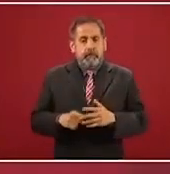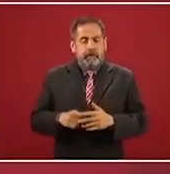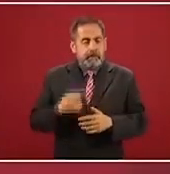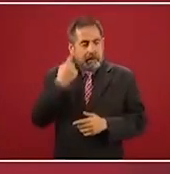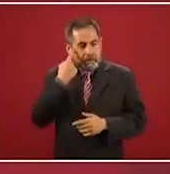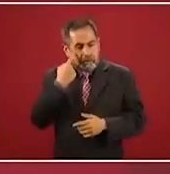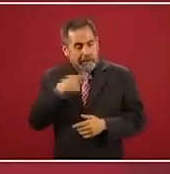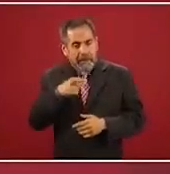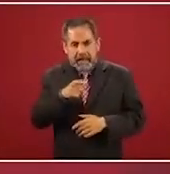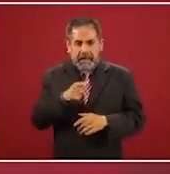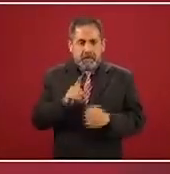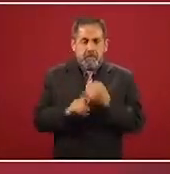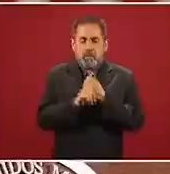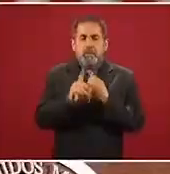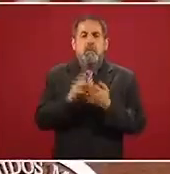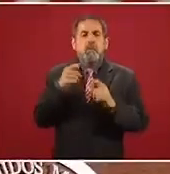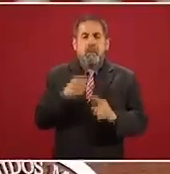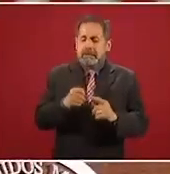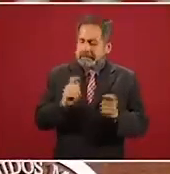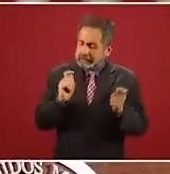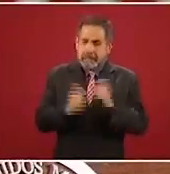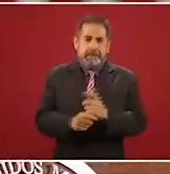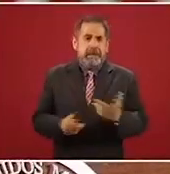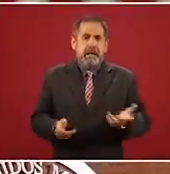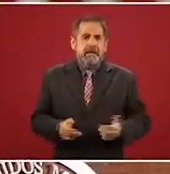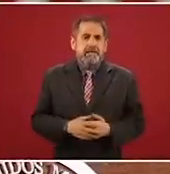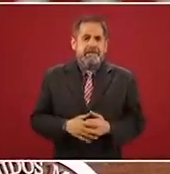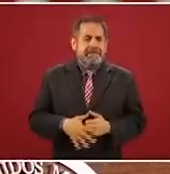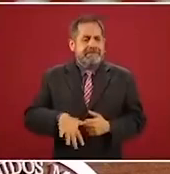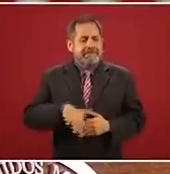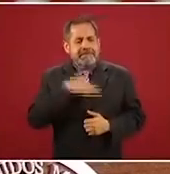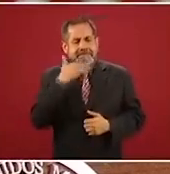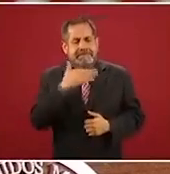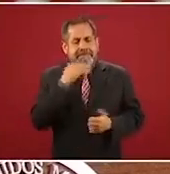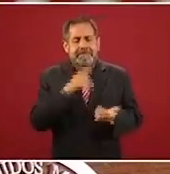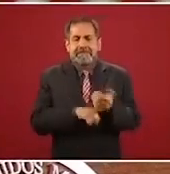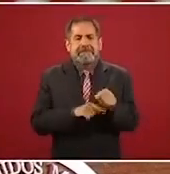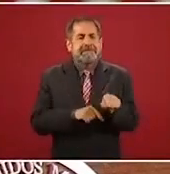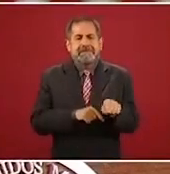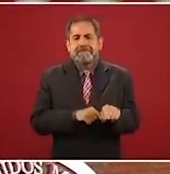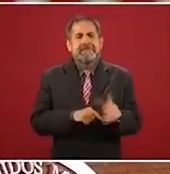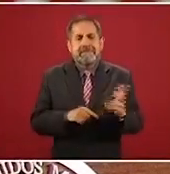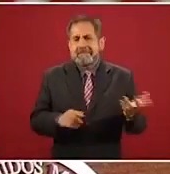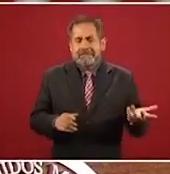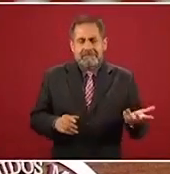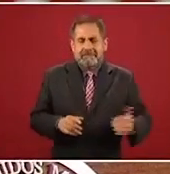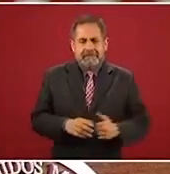enfrentando el principal problema, la corrupción.